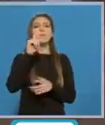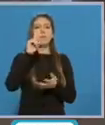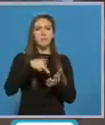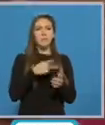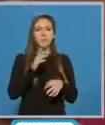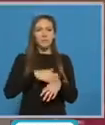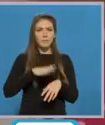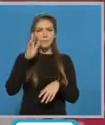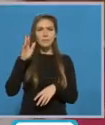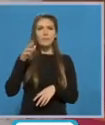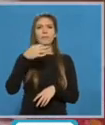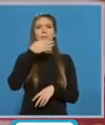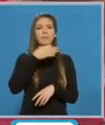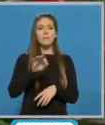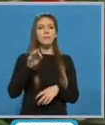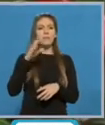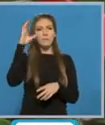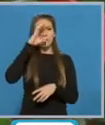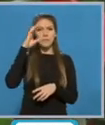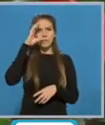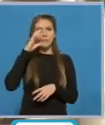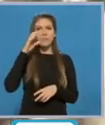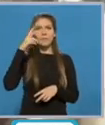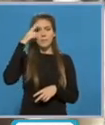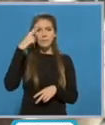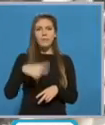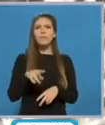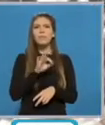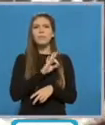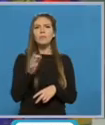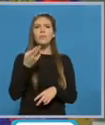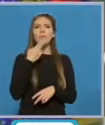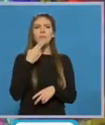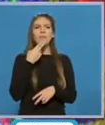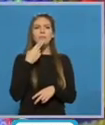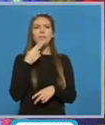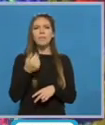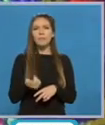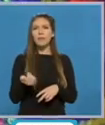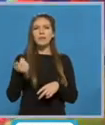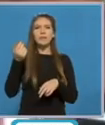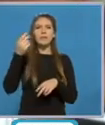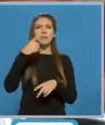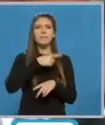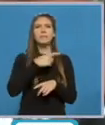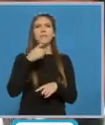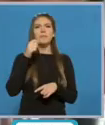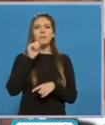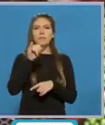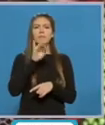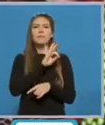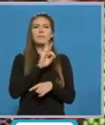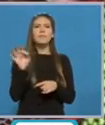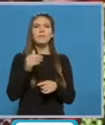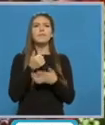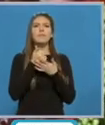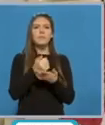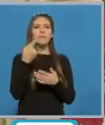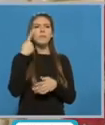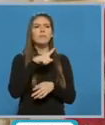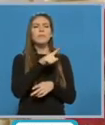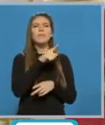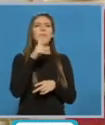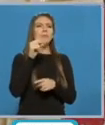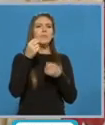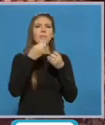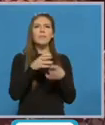fiesta de las culturas indígenas, pueblos y barrios originarios llega a la Ciudad de México y se ha instalado en la plancha del Zócalo. Y no te pierdas